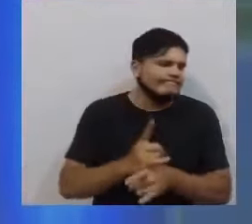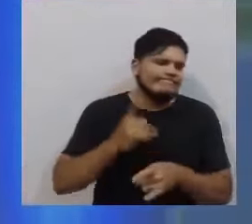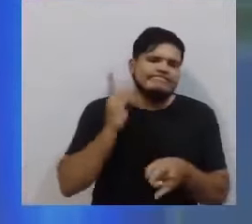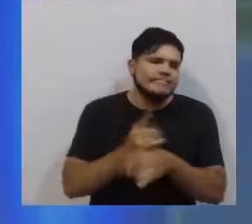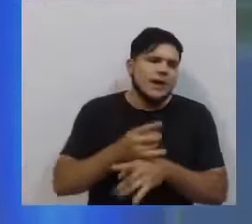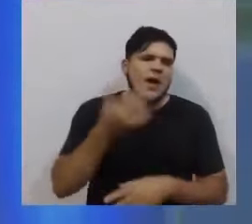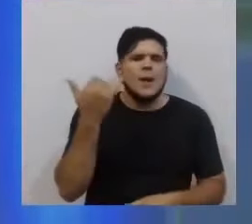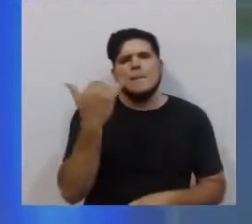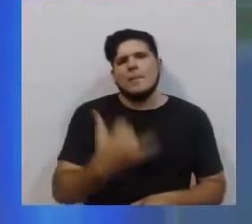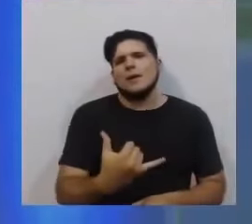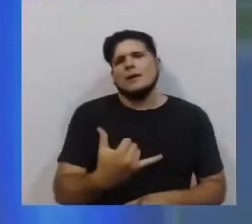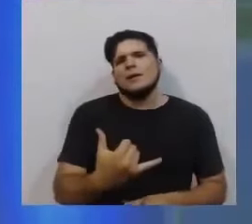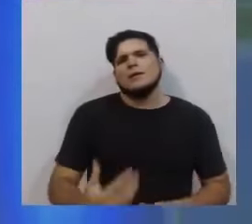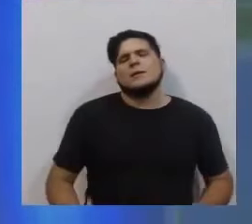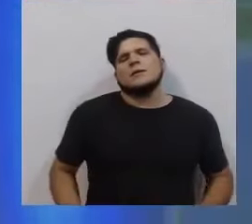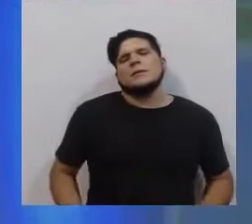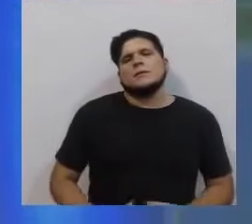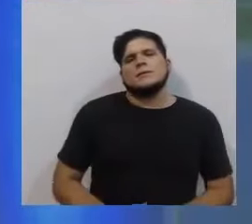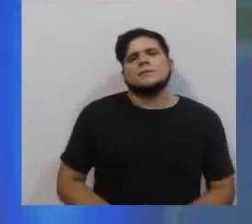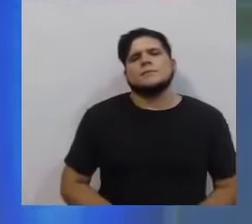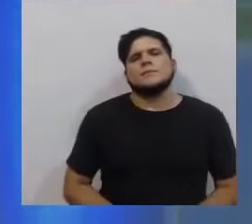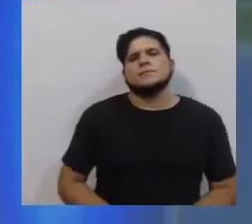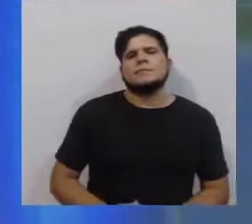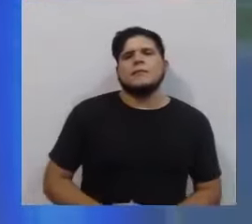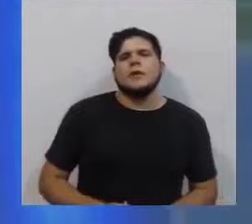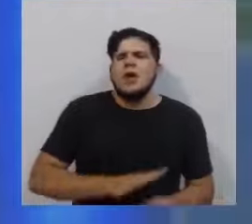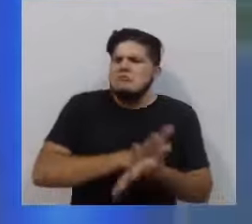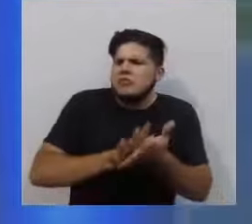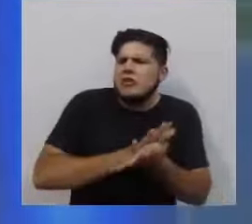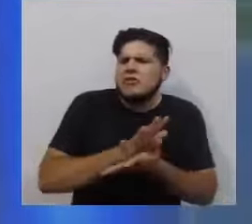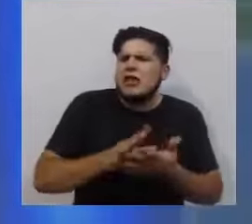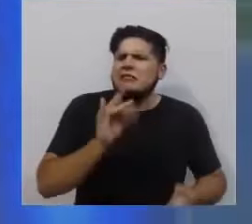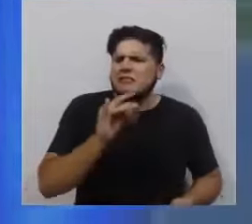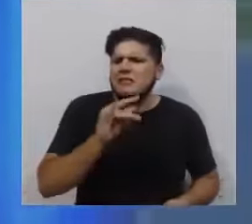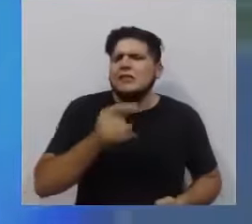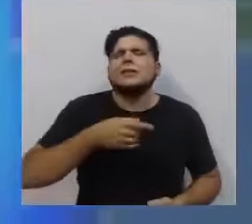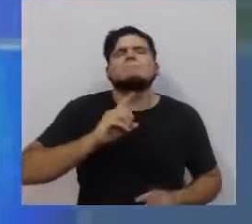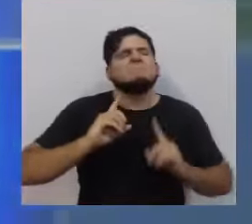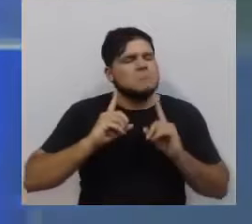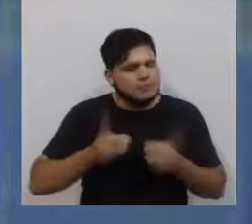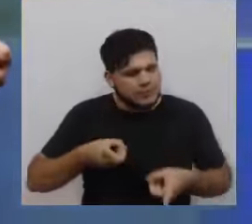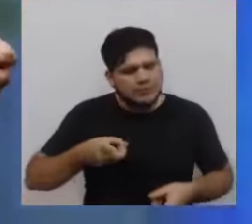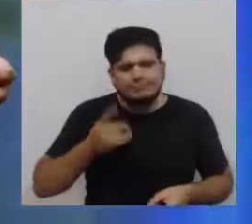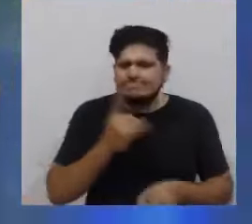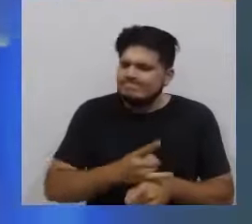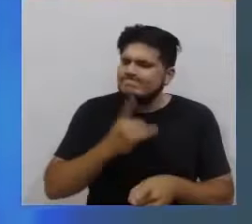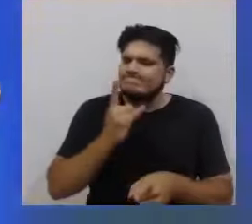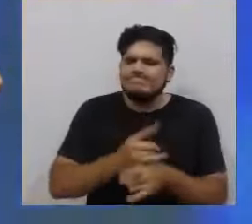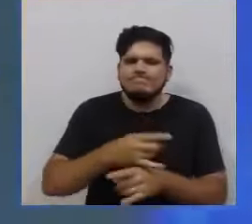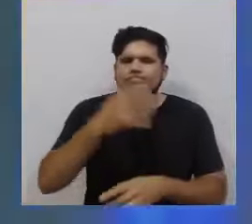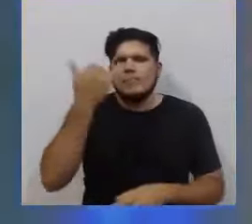no estamos en el cielo y aquí en la tierra consecuencia del pecado hay enfermedad hay muerte